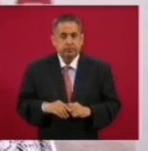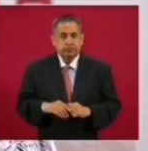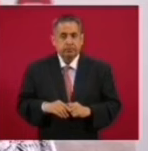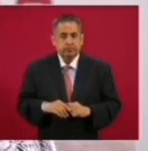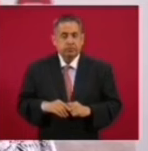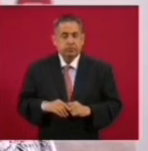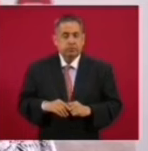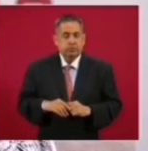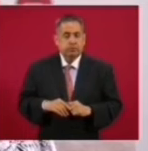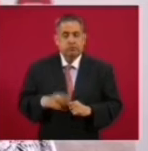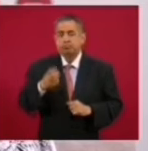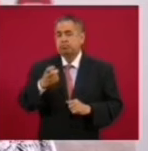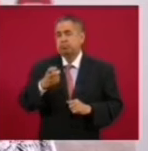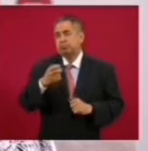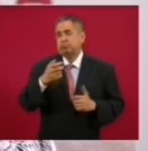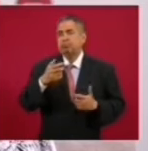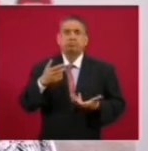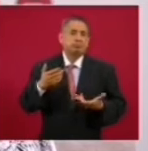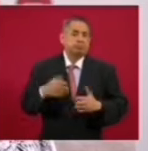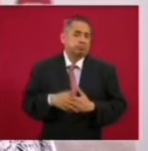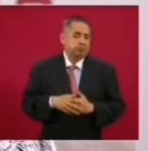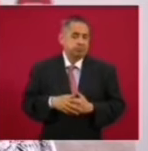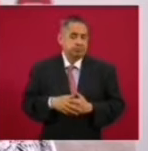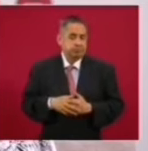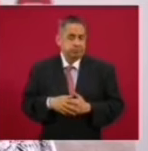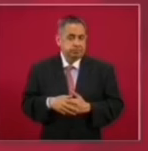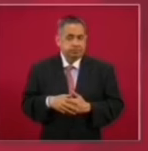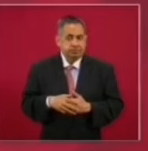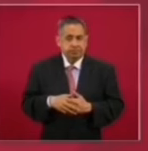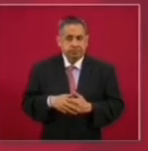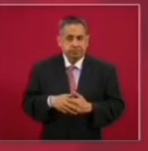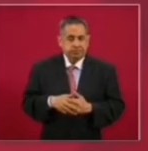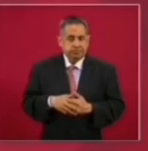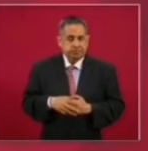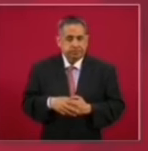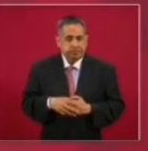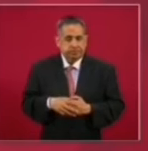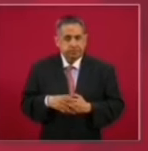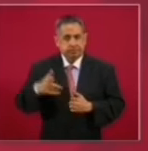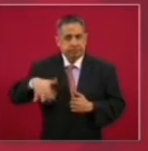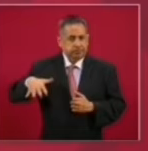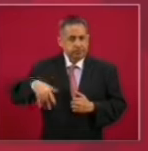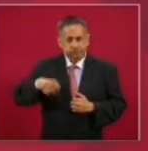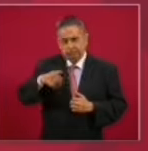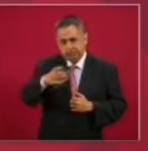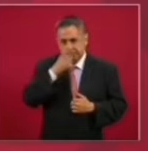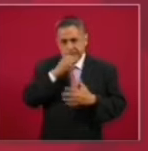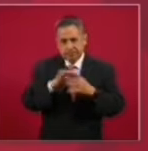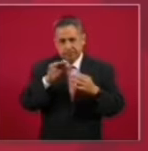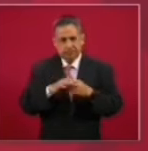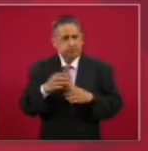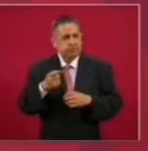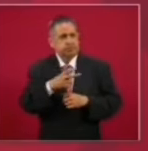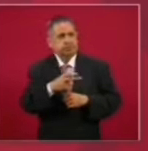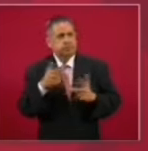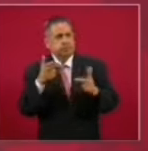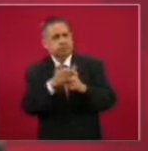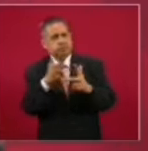Y en cuanto a lo que mencionas de homicidios,